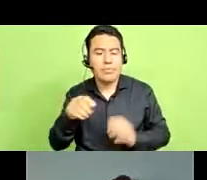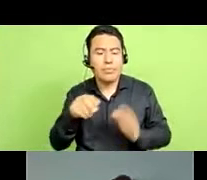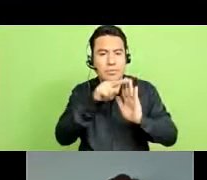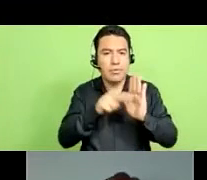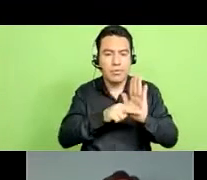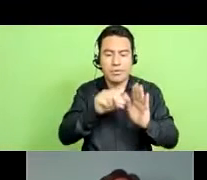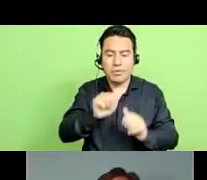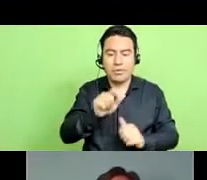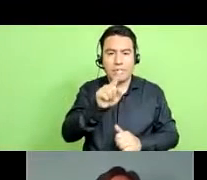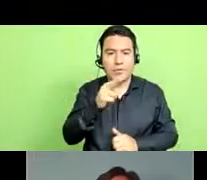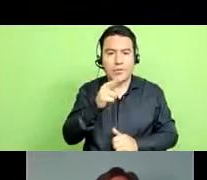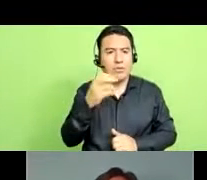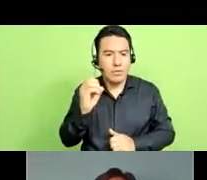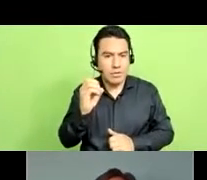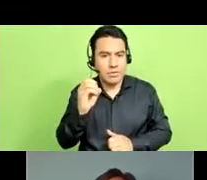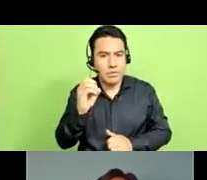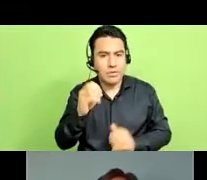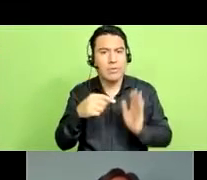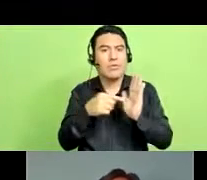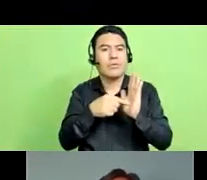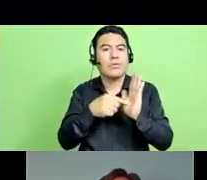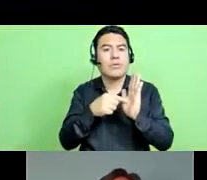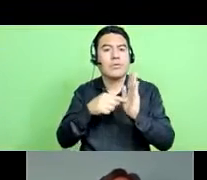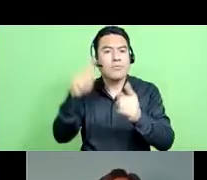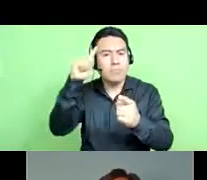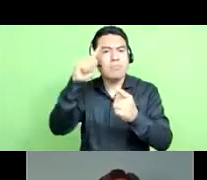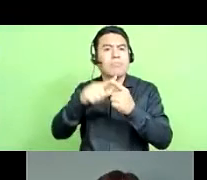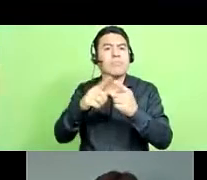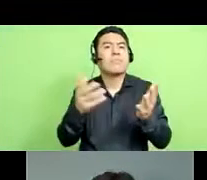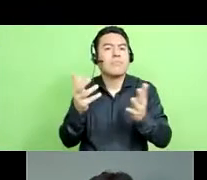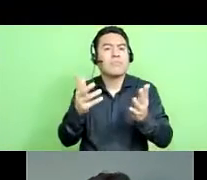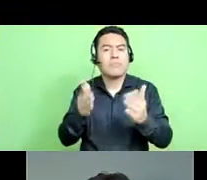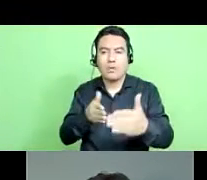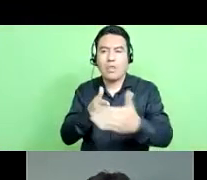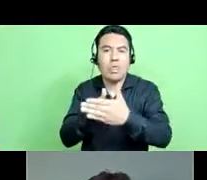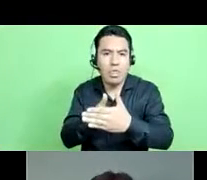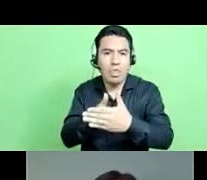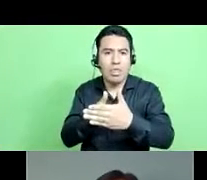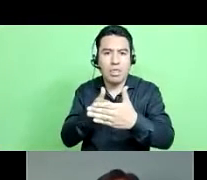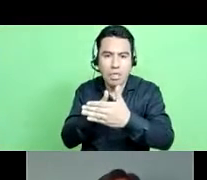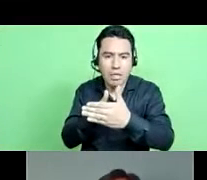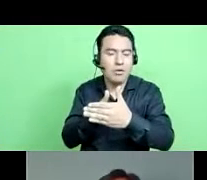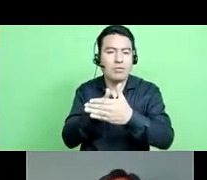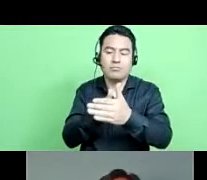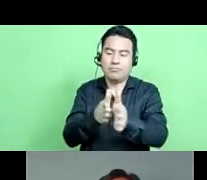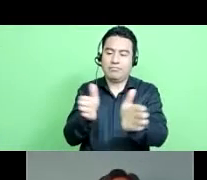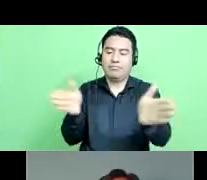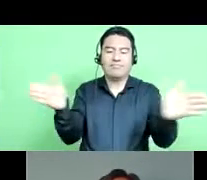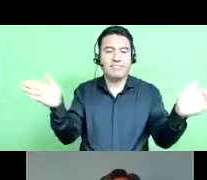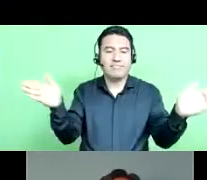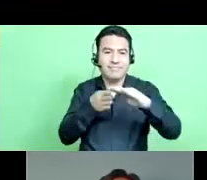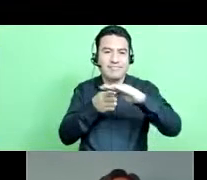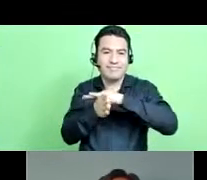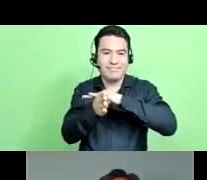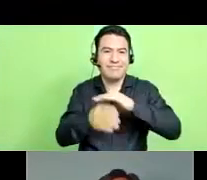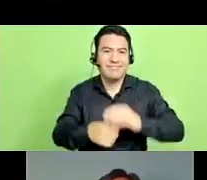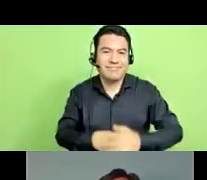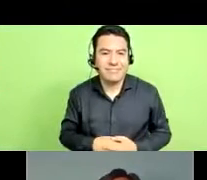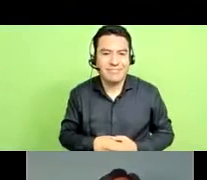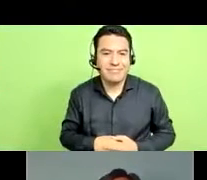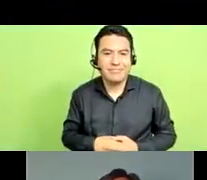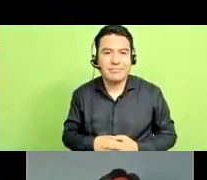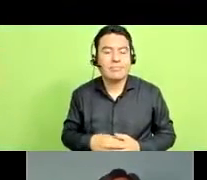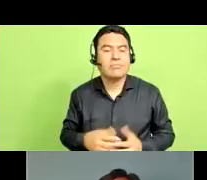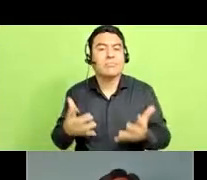y es la finalidad de eliminar las barreras de acceso permanente el desplazamiento con